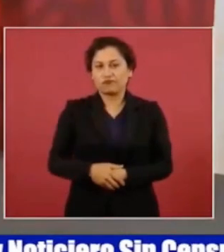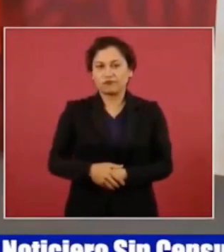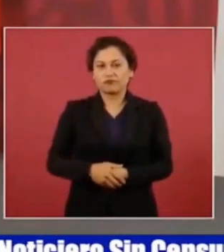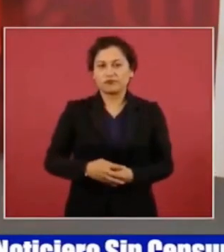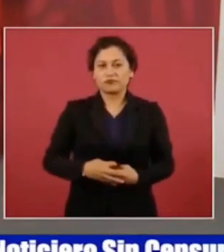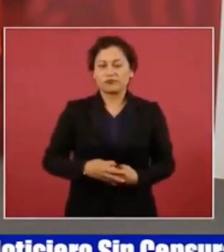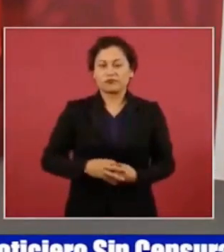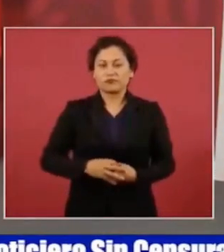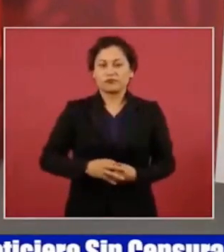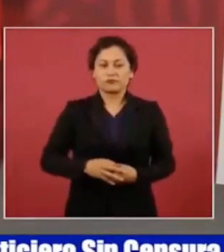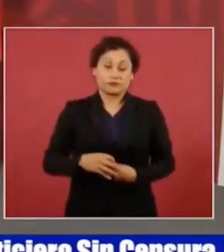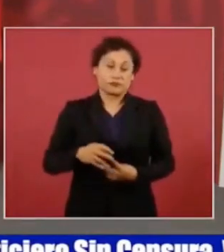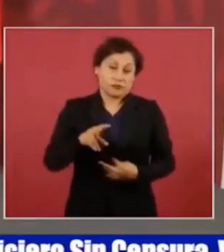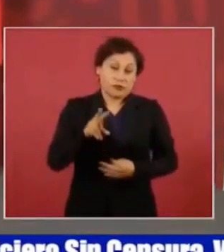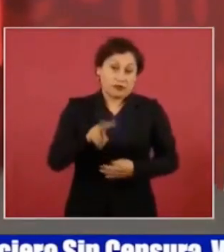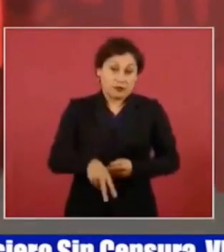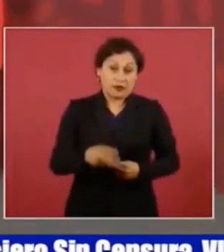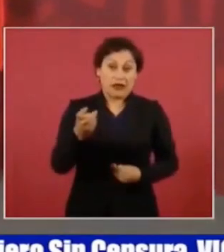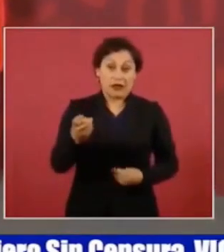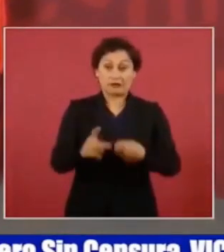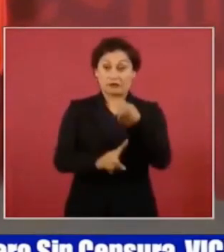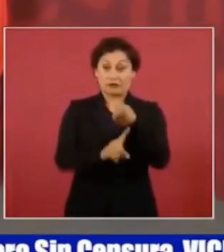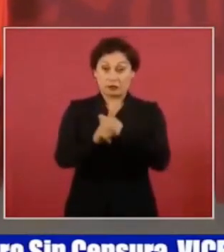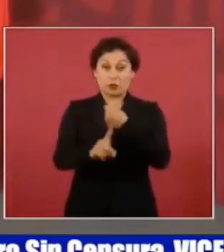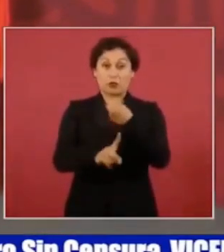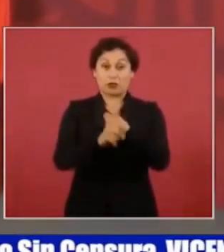Y hay crisis